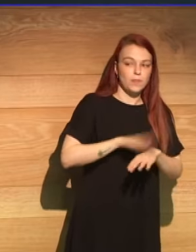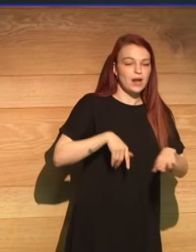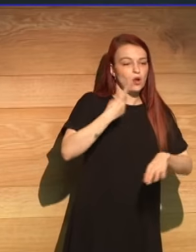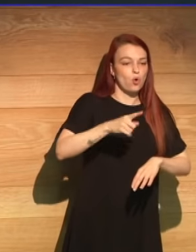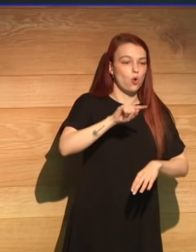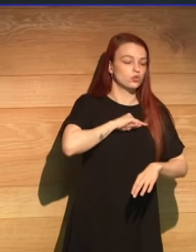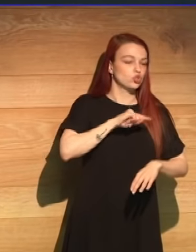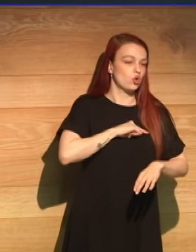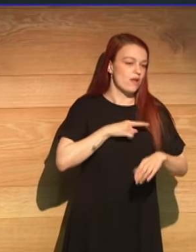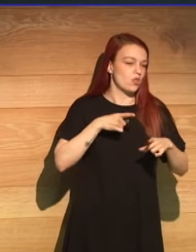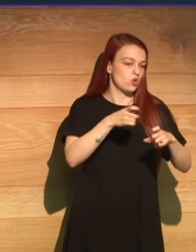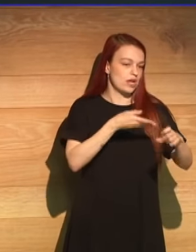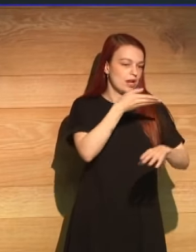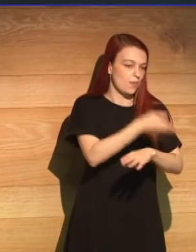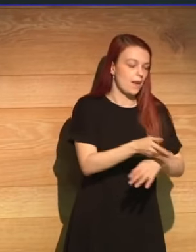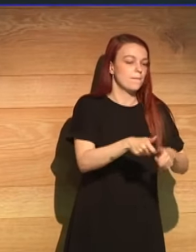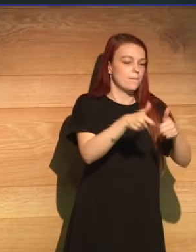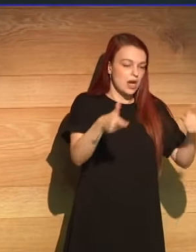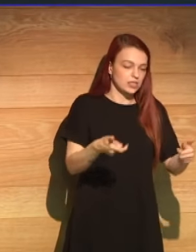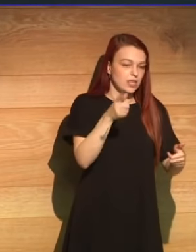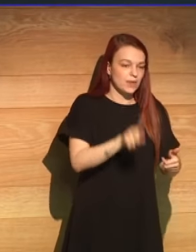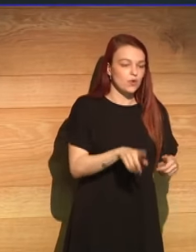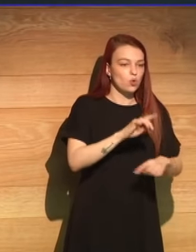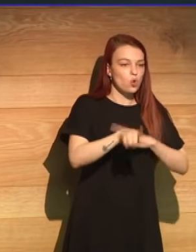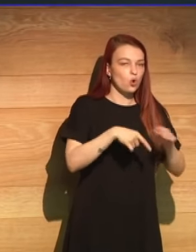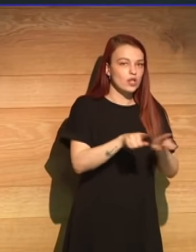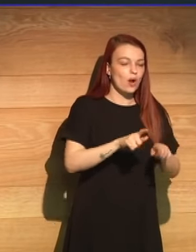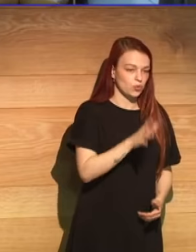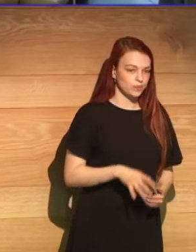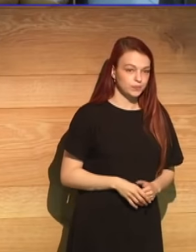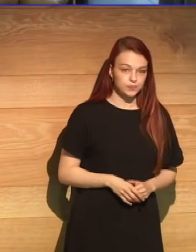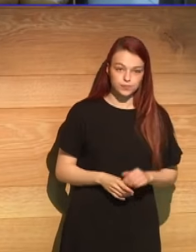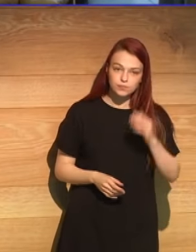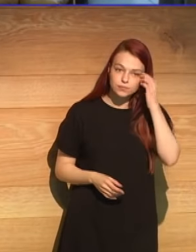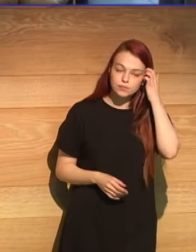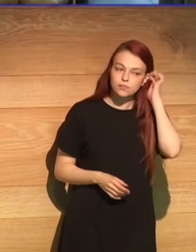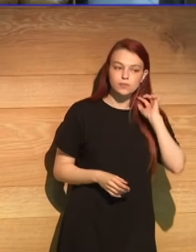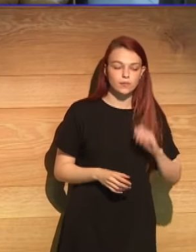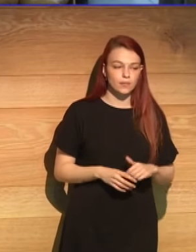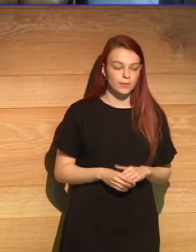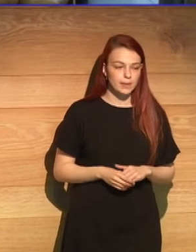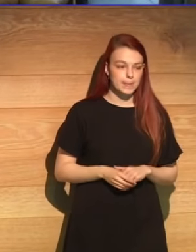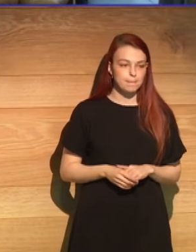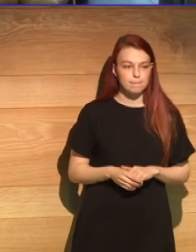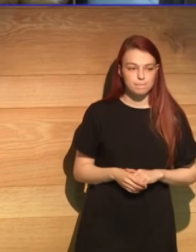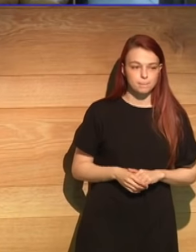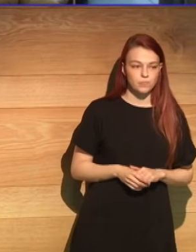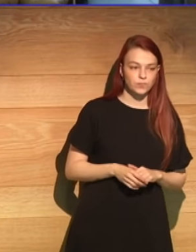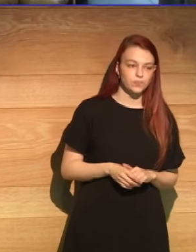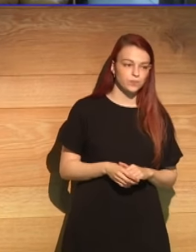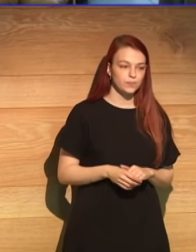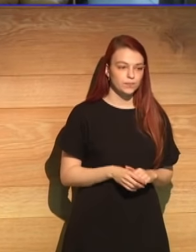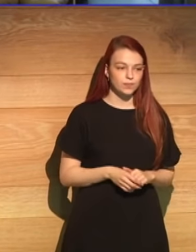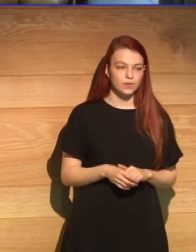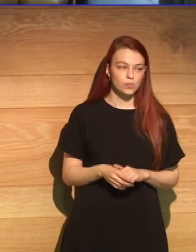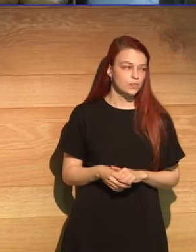además pierdes la oportunidad de crear ciudadanía global y un mundo en paz. Los efectos de la emergencia educativa